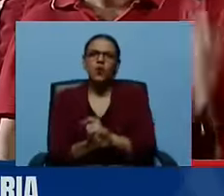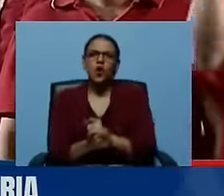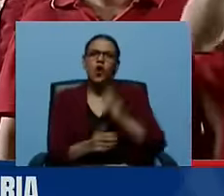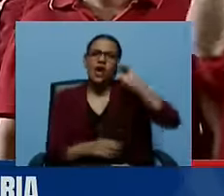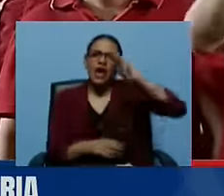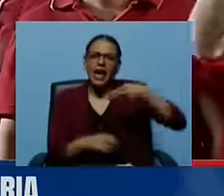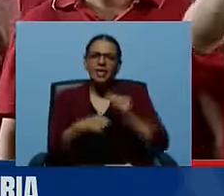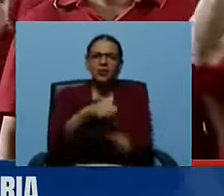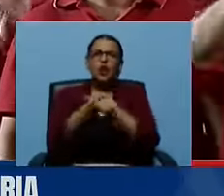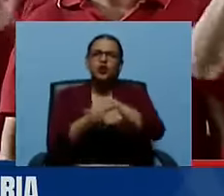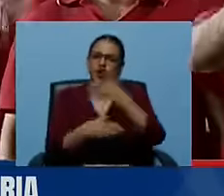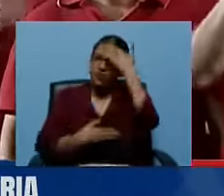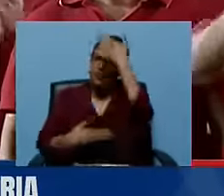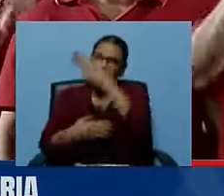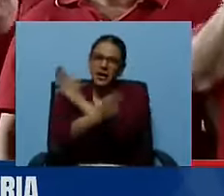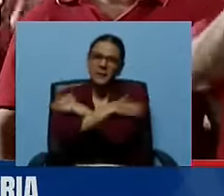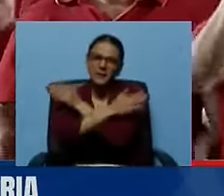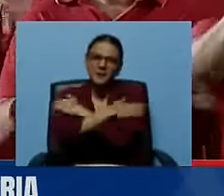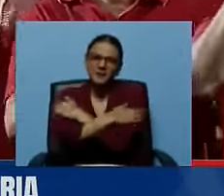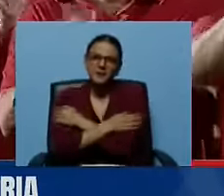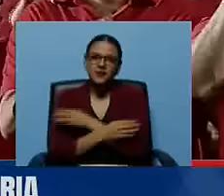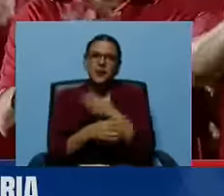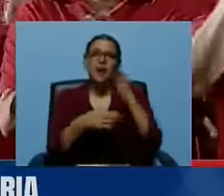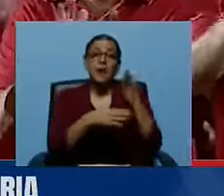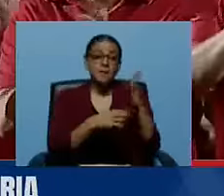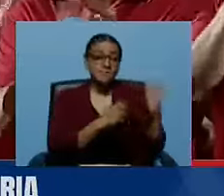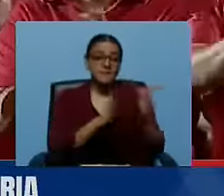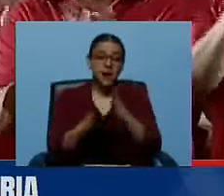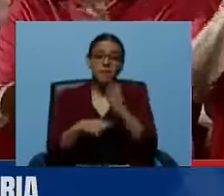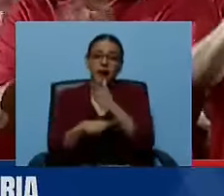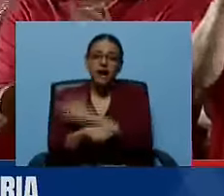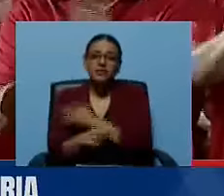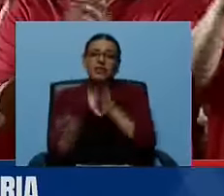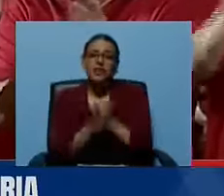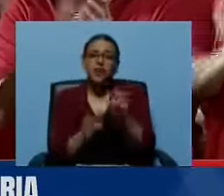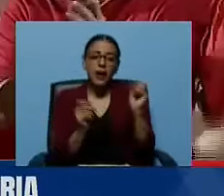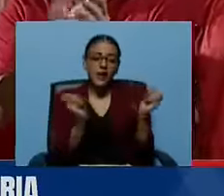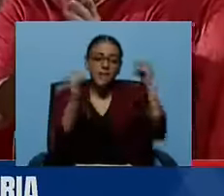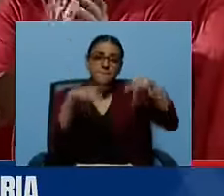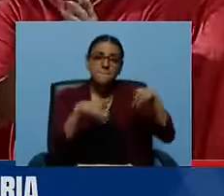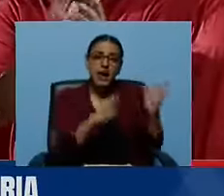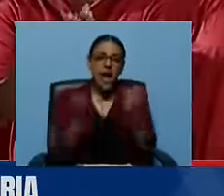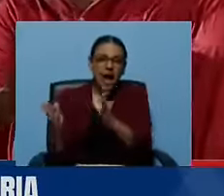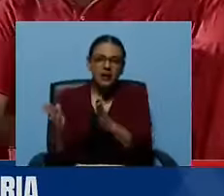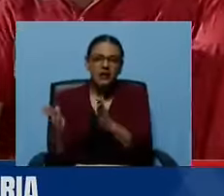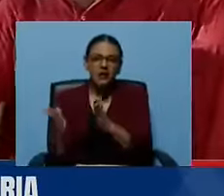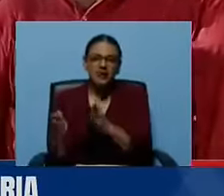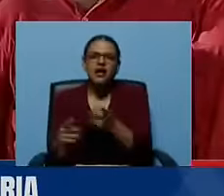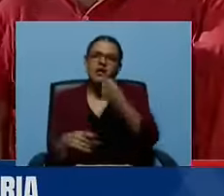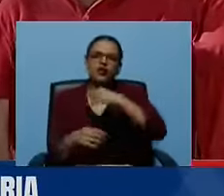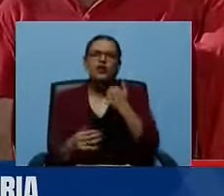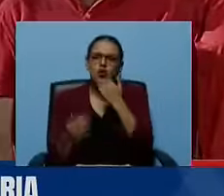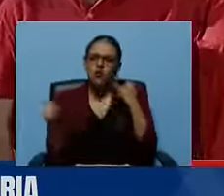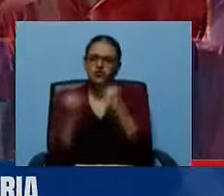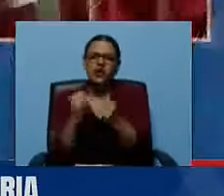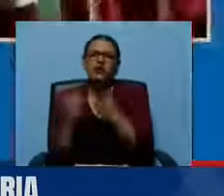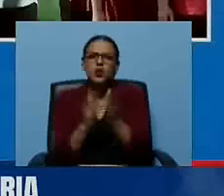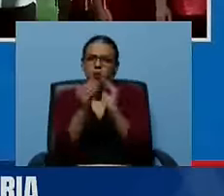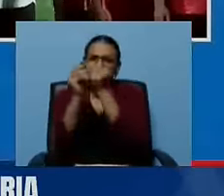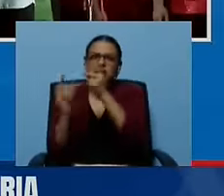Héctor Rodríguez, preparando los planes para terminar de recuperar